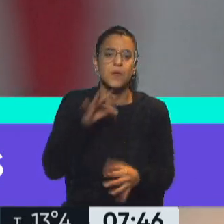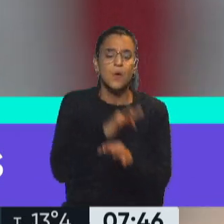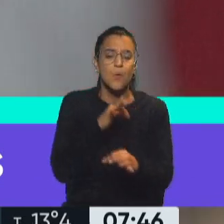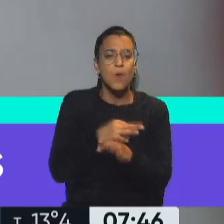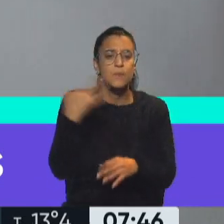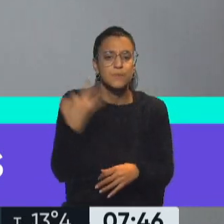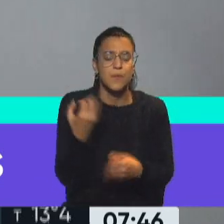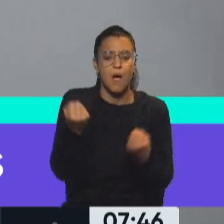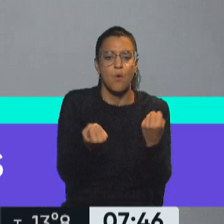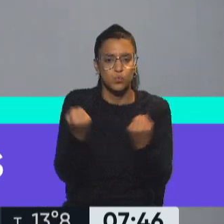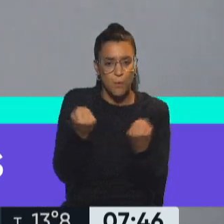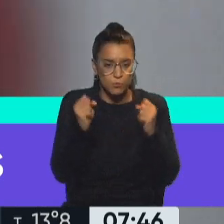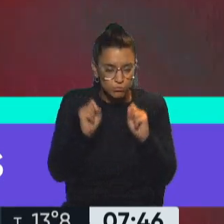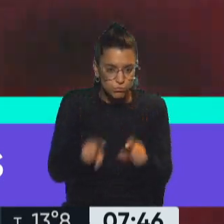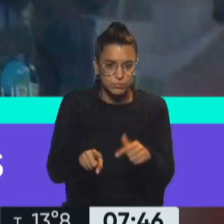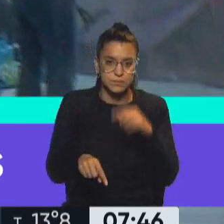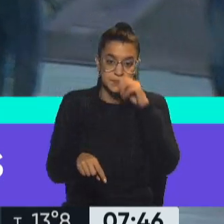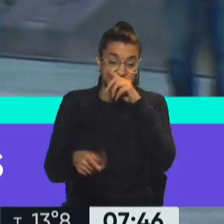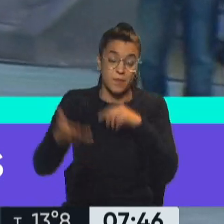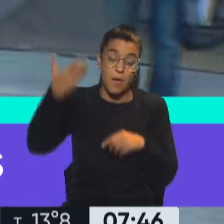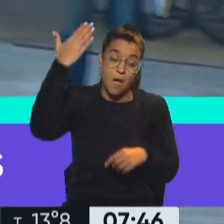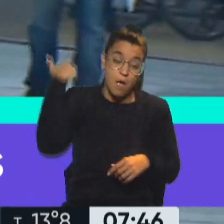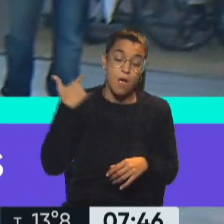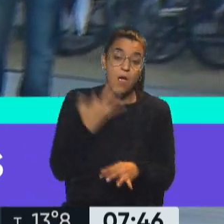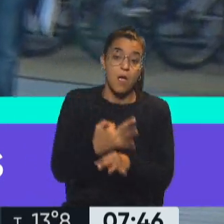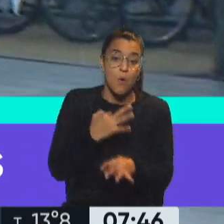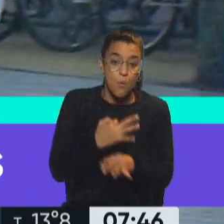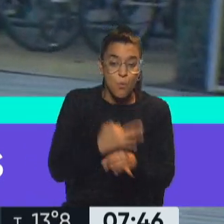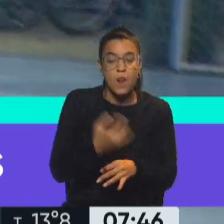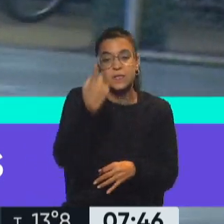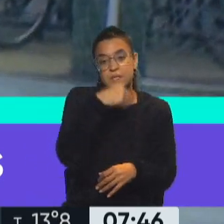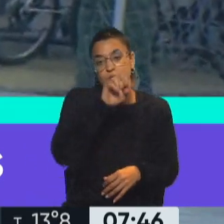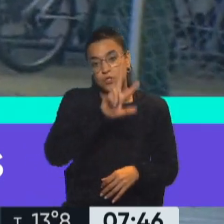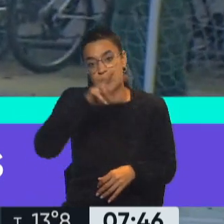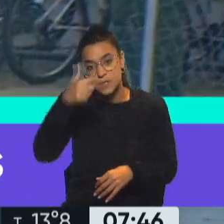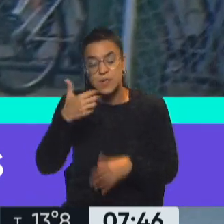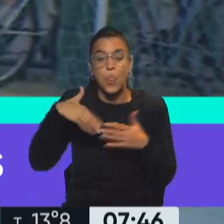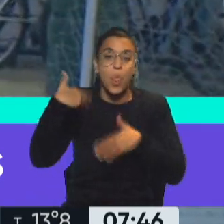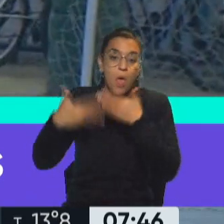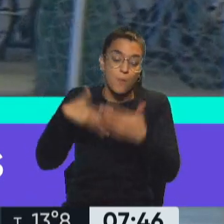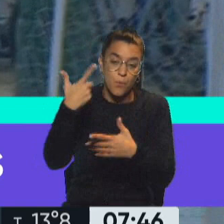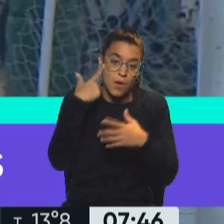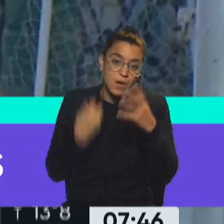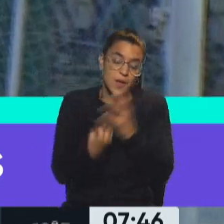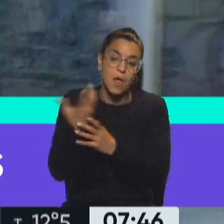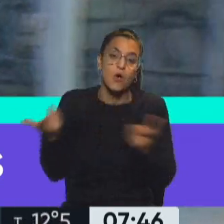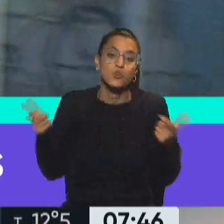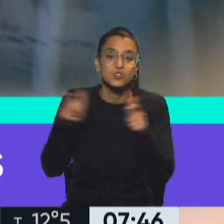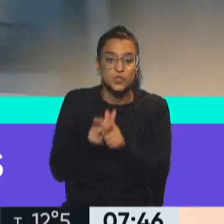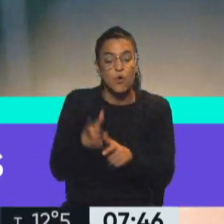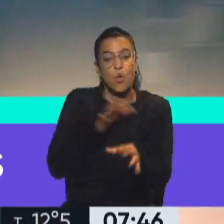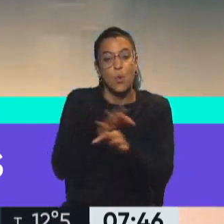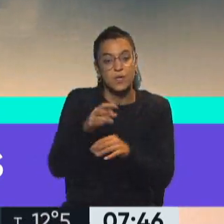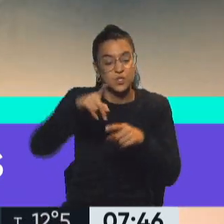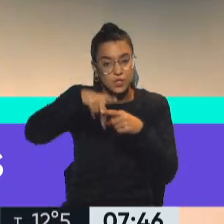especialidad automotores. En aquel momento era la escuela fábrica 136, después, cuando se crea el Consejo de Educación Técnica, se convierte